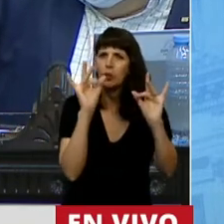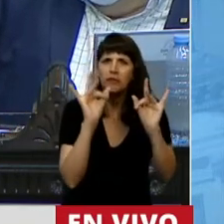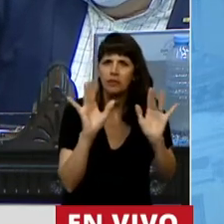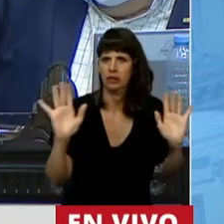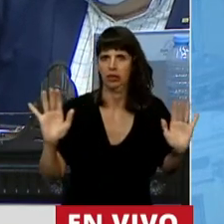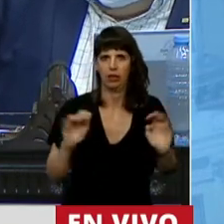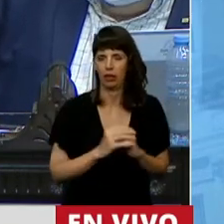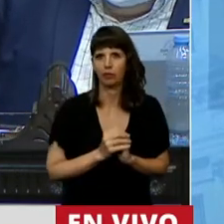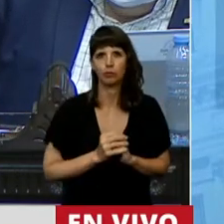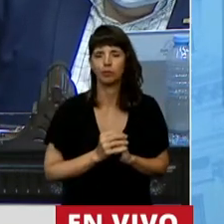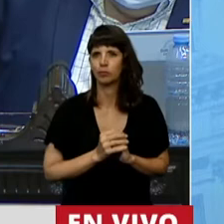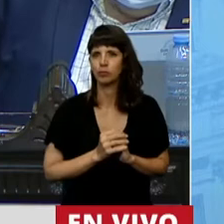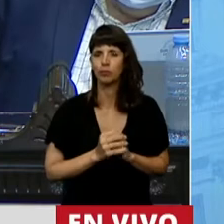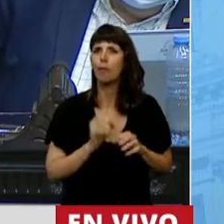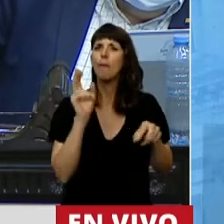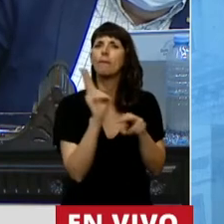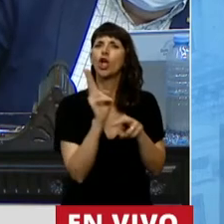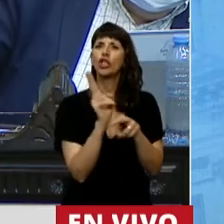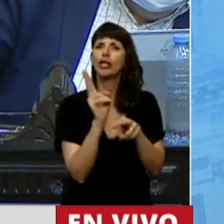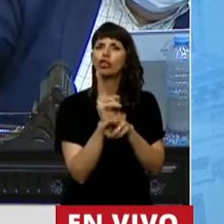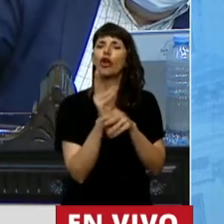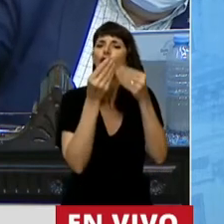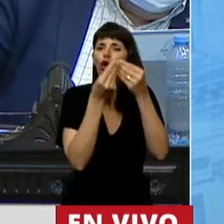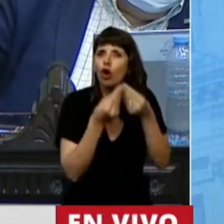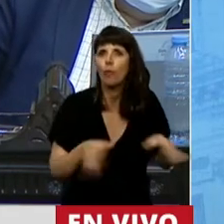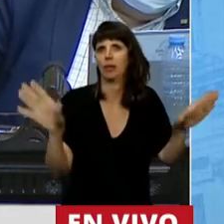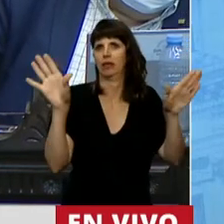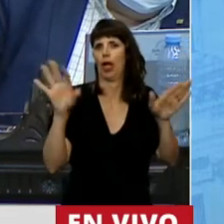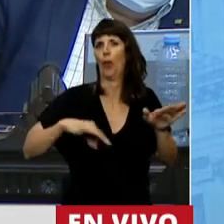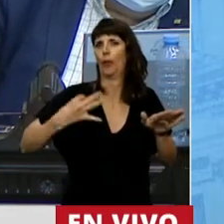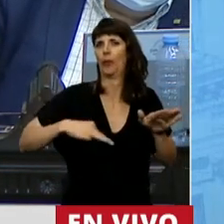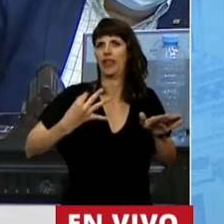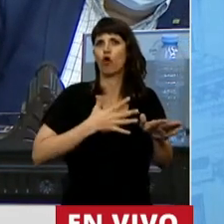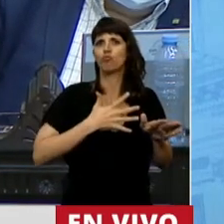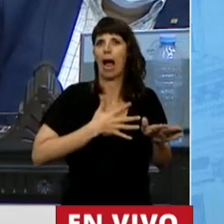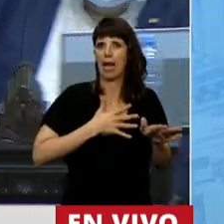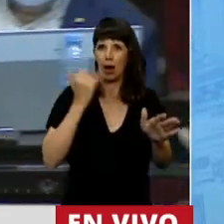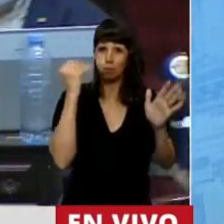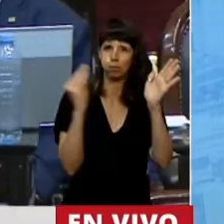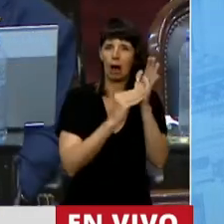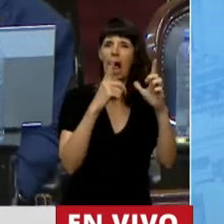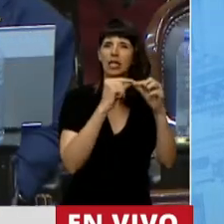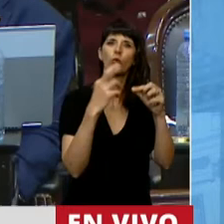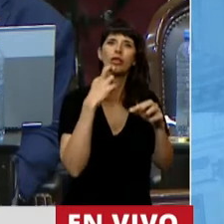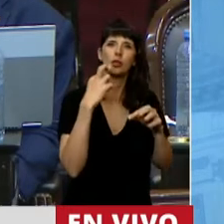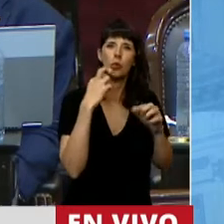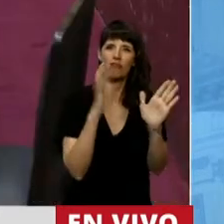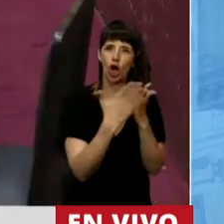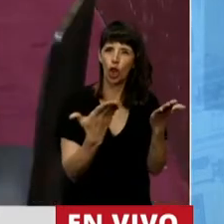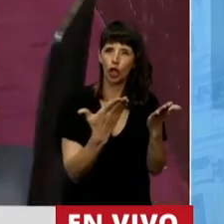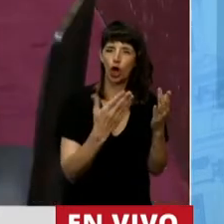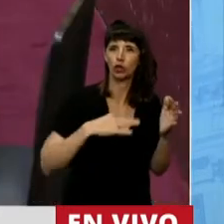asumir. La protección del comienzo de la vida humana ya legislada en el artículo 19 del Código Civil y